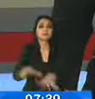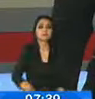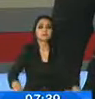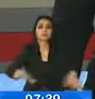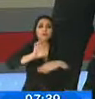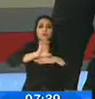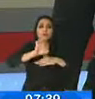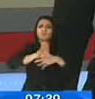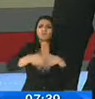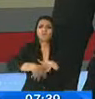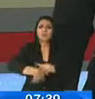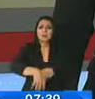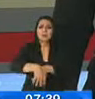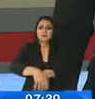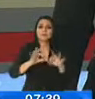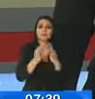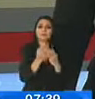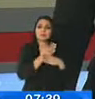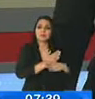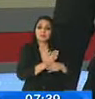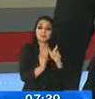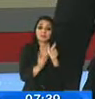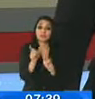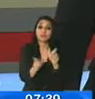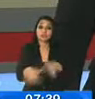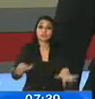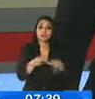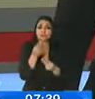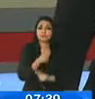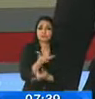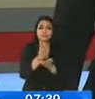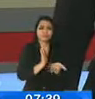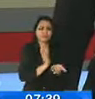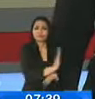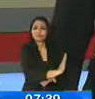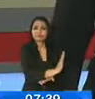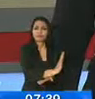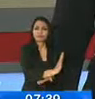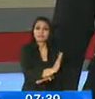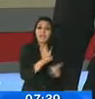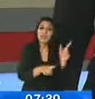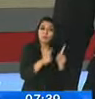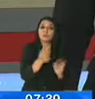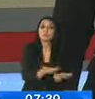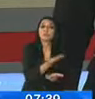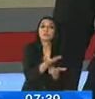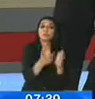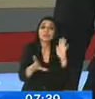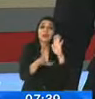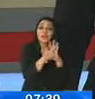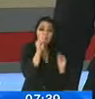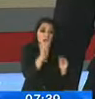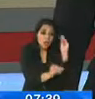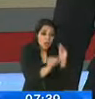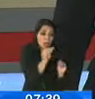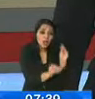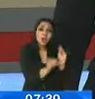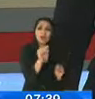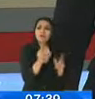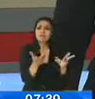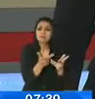la denominada Marcha por la Familia. Los manifestantes expresaron su rechazo a supuestas propuestas que estarían incluidas en proyectos de